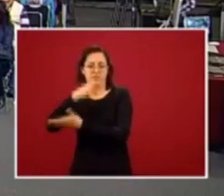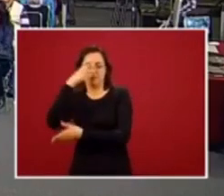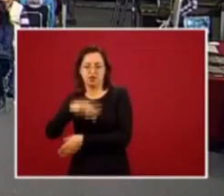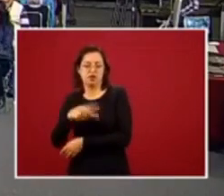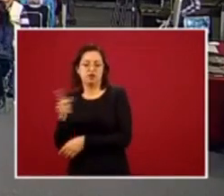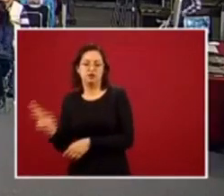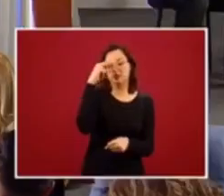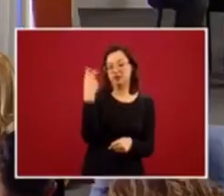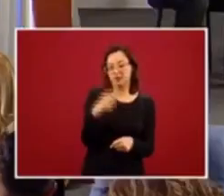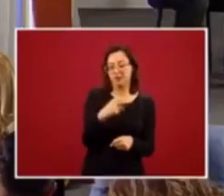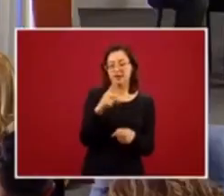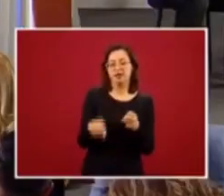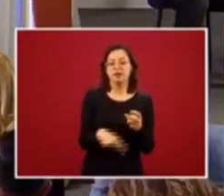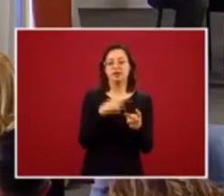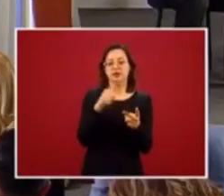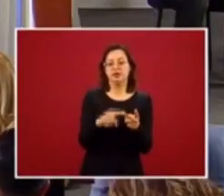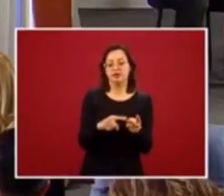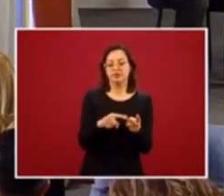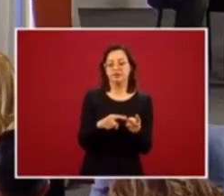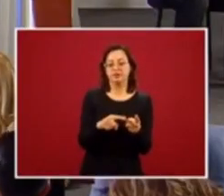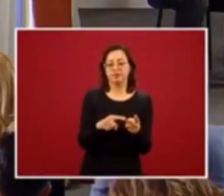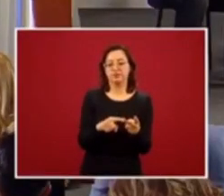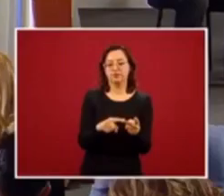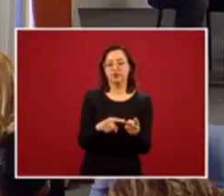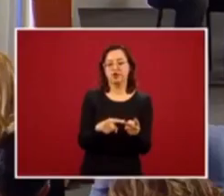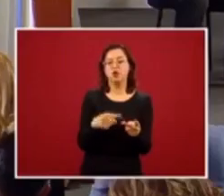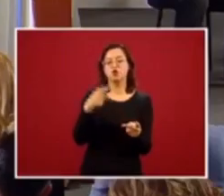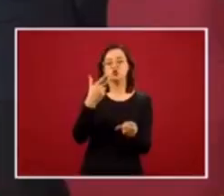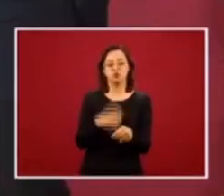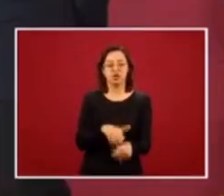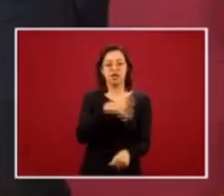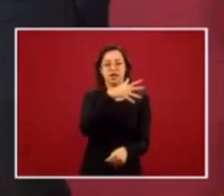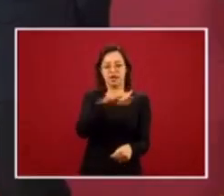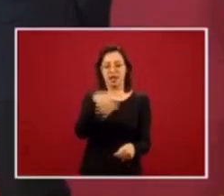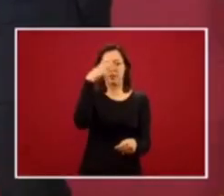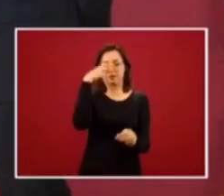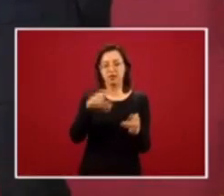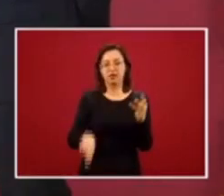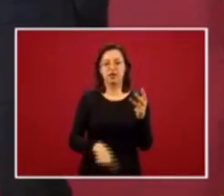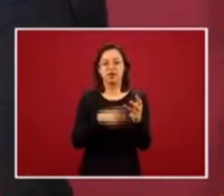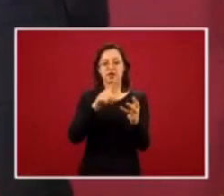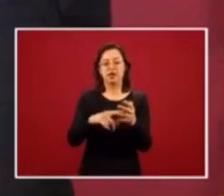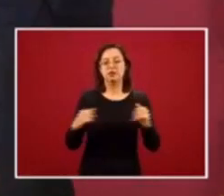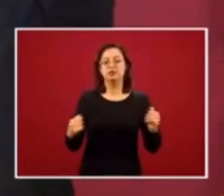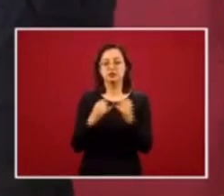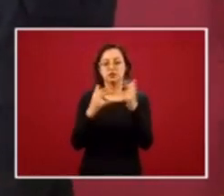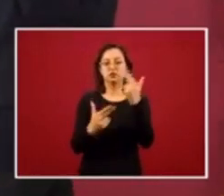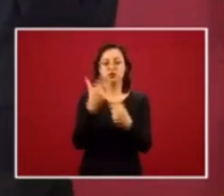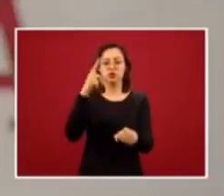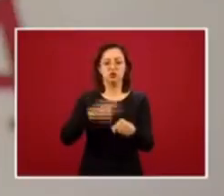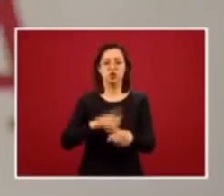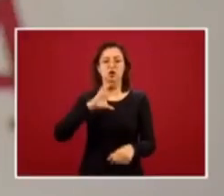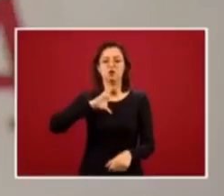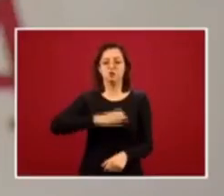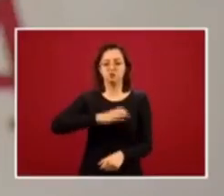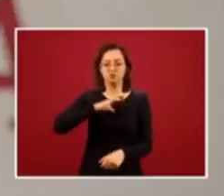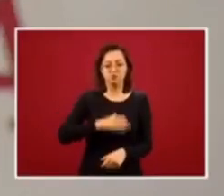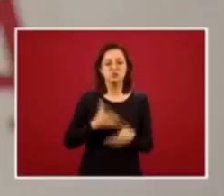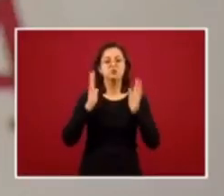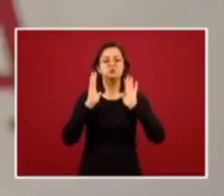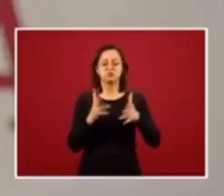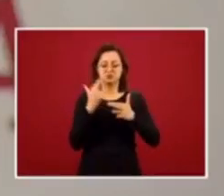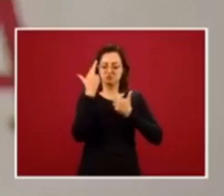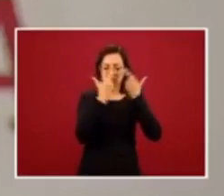juárez de méxico el hospital en general de méxico y el instituto nacional de cancerología han hecho un análisis cuidadoso